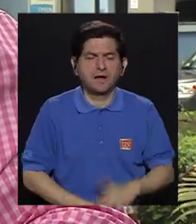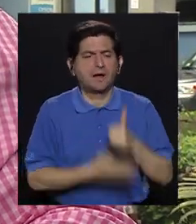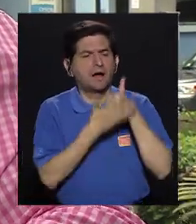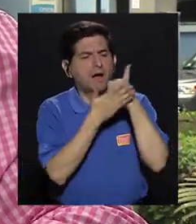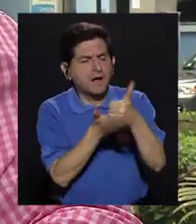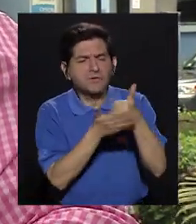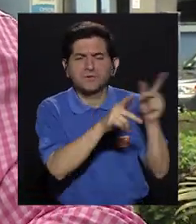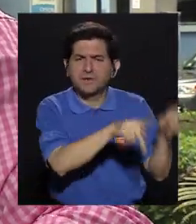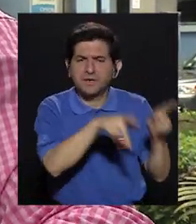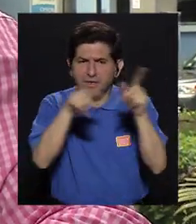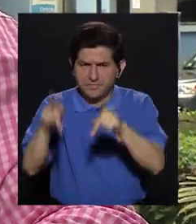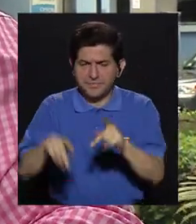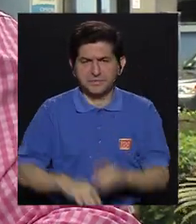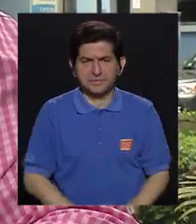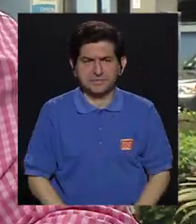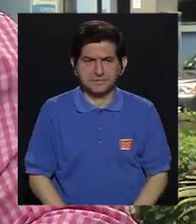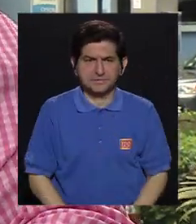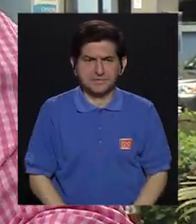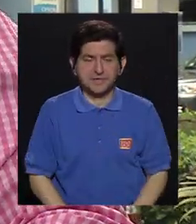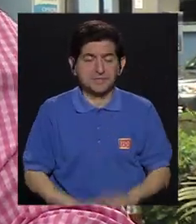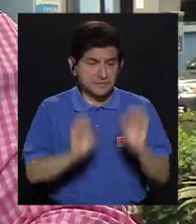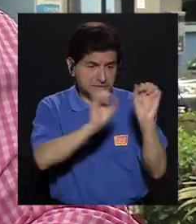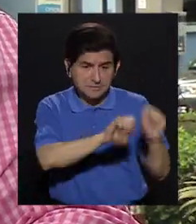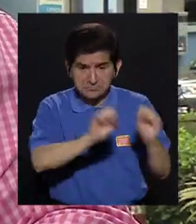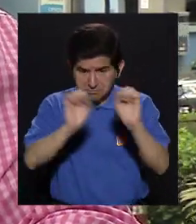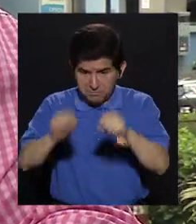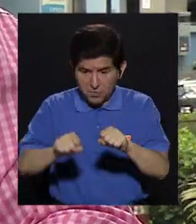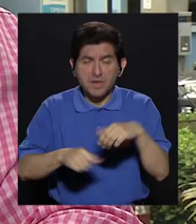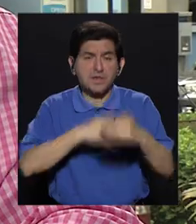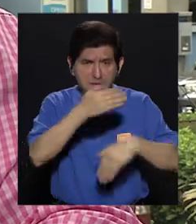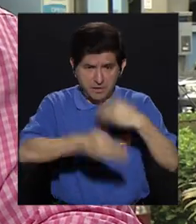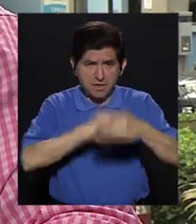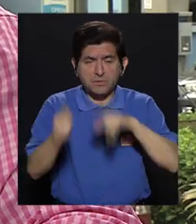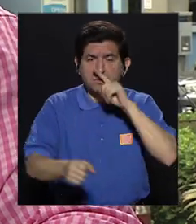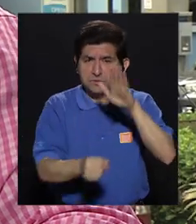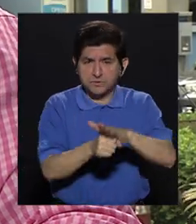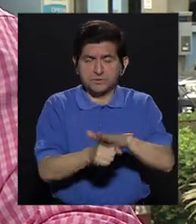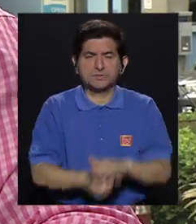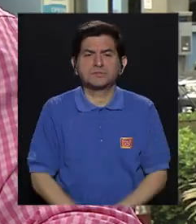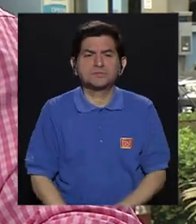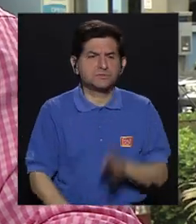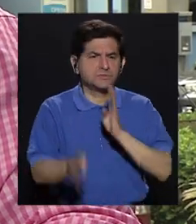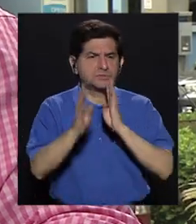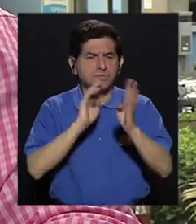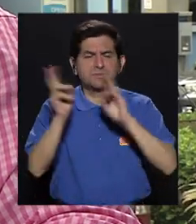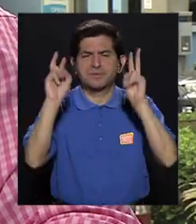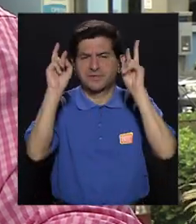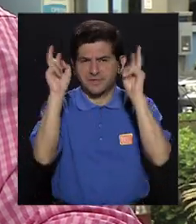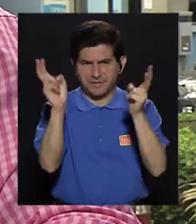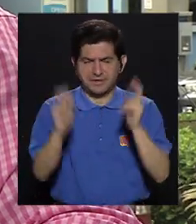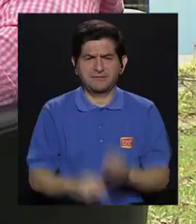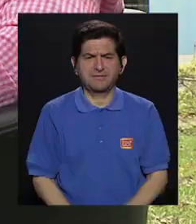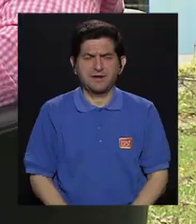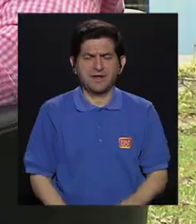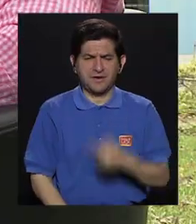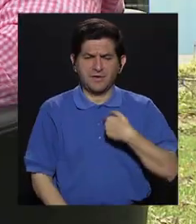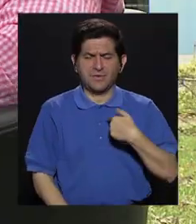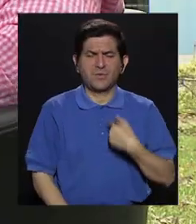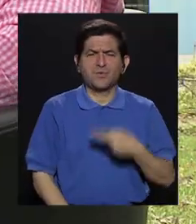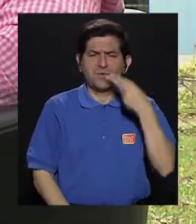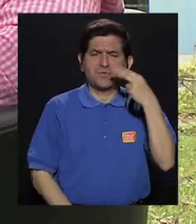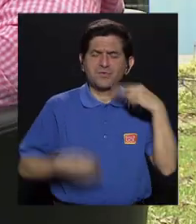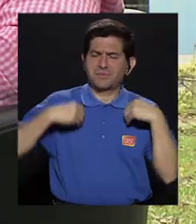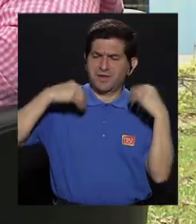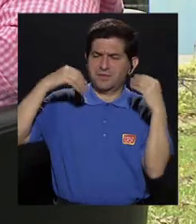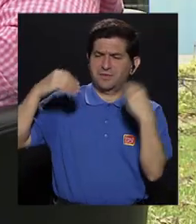alternativas que ayudan a los pacientes, pues, a lograr ese proceso. Claro, y para poder conversar acerca de este tema, cómo dejar